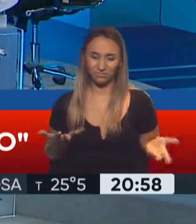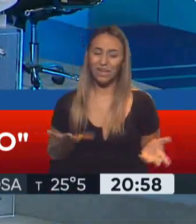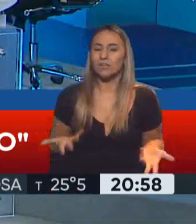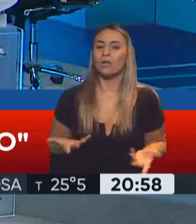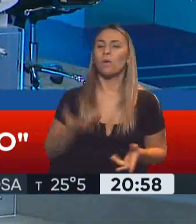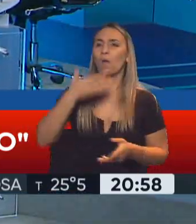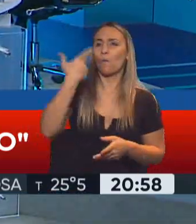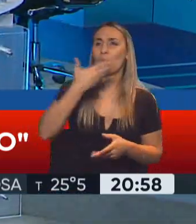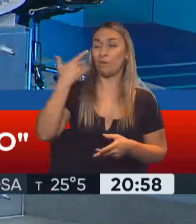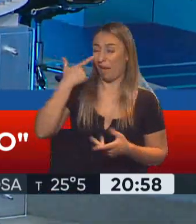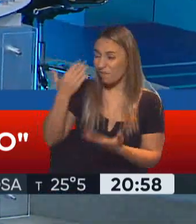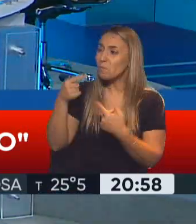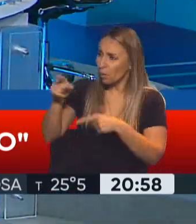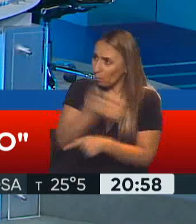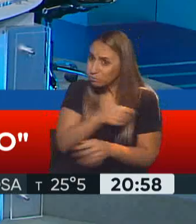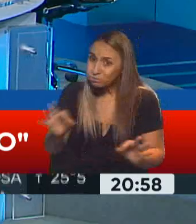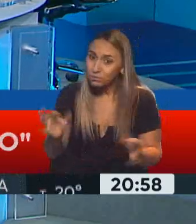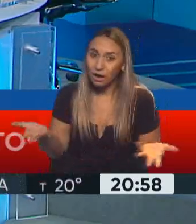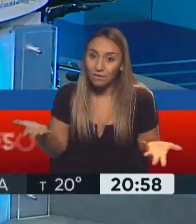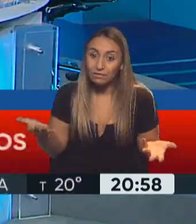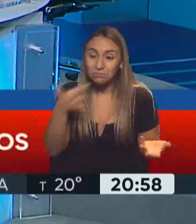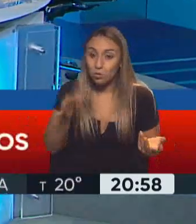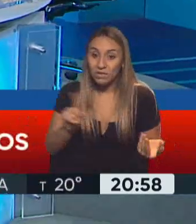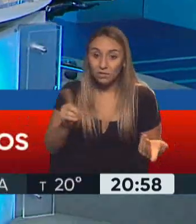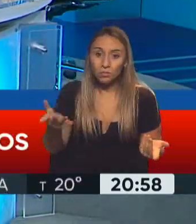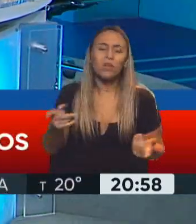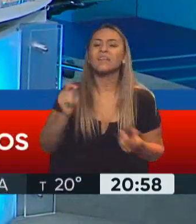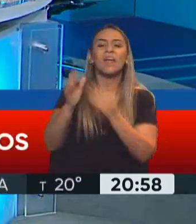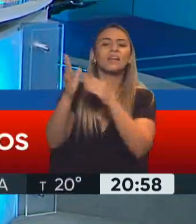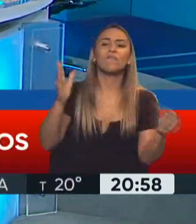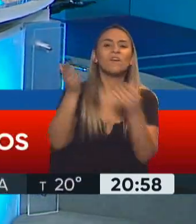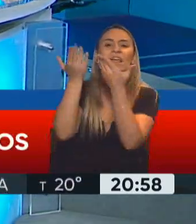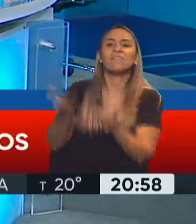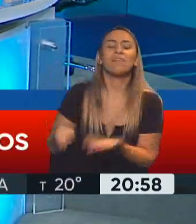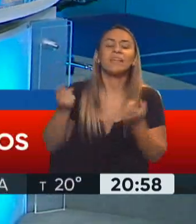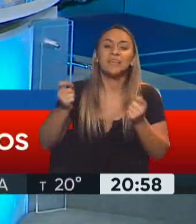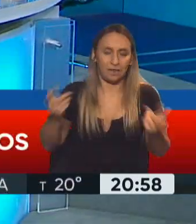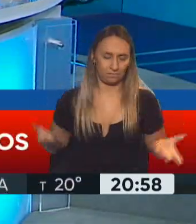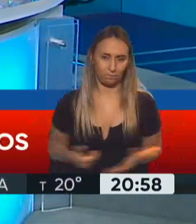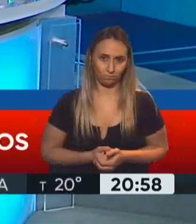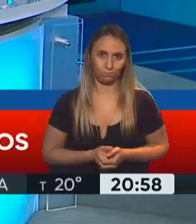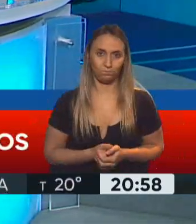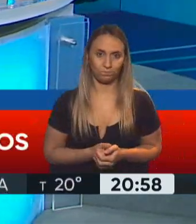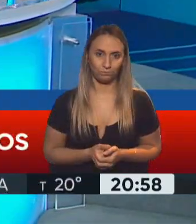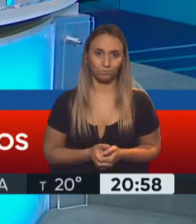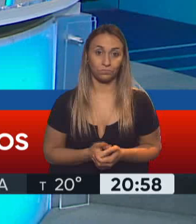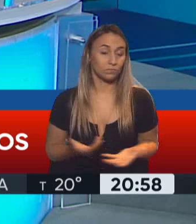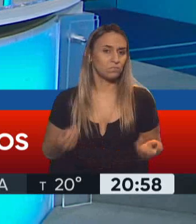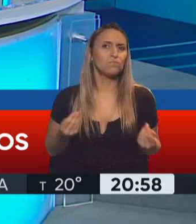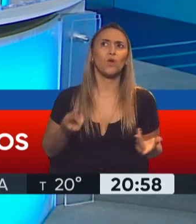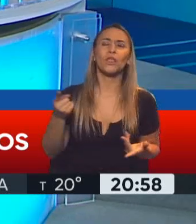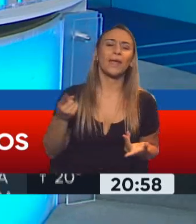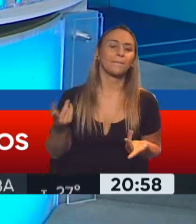es para que estaría bueno poder entender lo bueno quienes son los referentes quienes quienes los están representando en este momento porque es